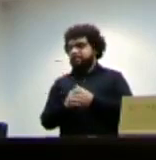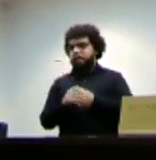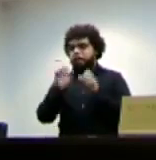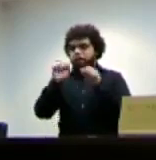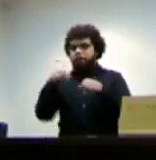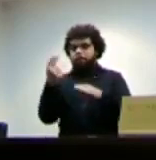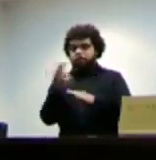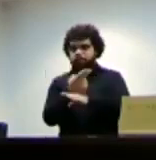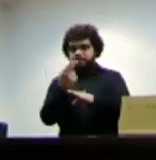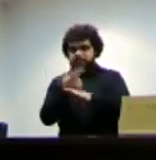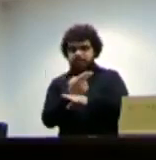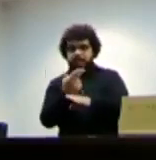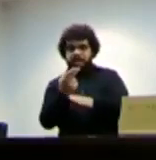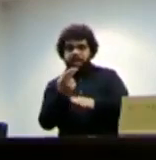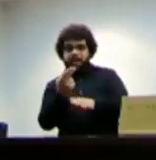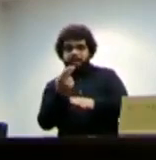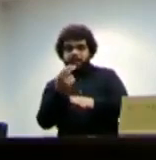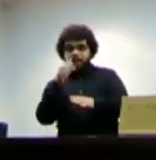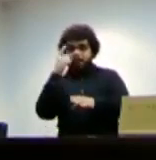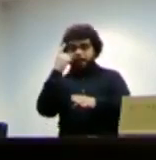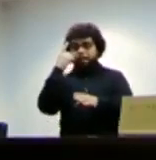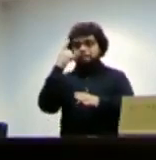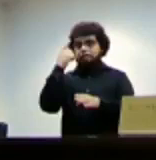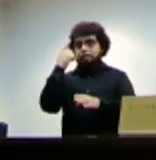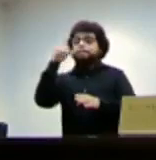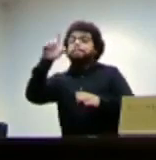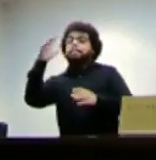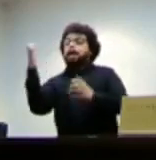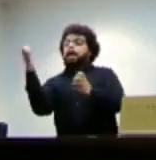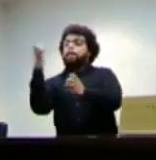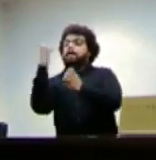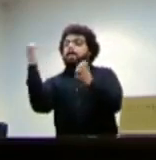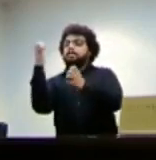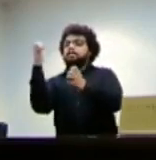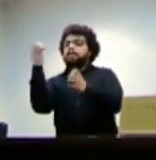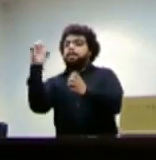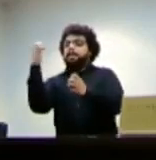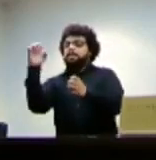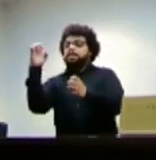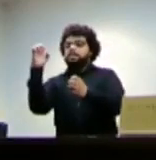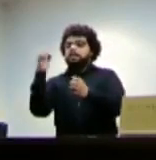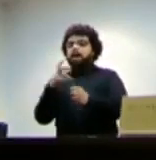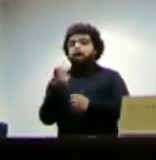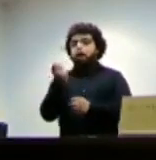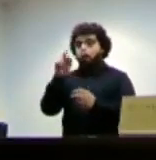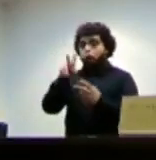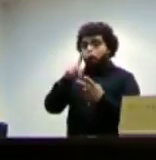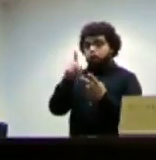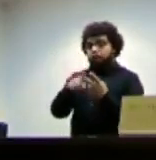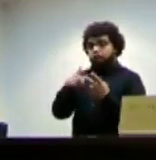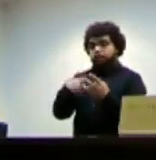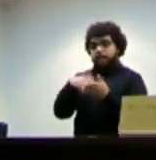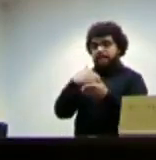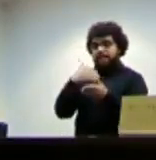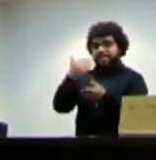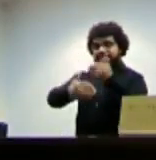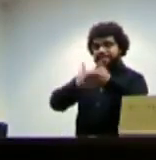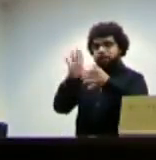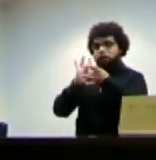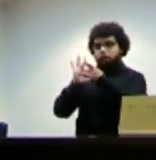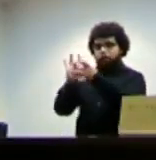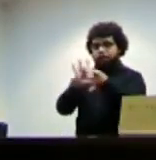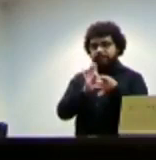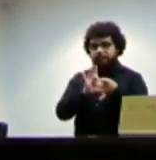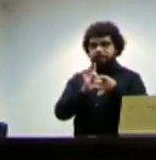como unidades pico o para emergencia. Exacto. O las podemos utilizar como ciclo combinado. En el caso